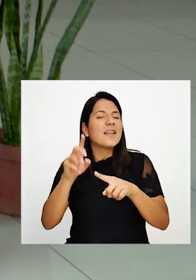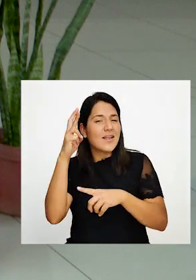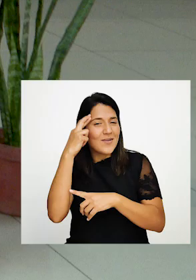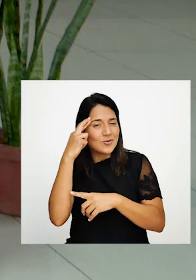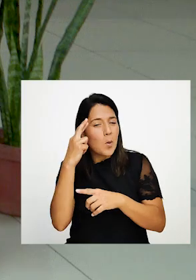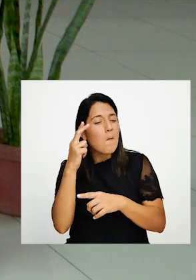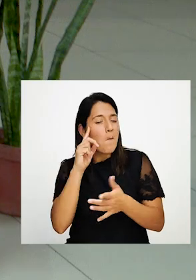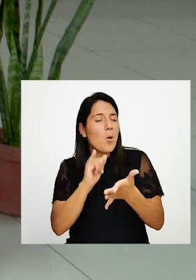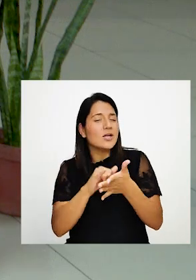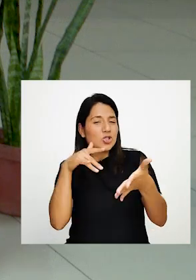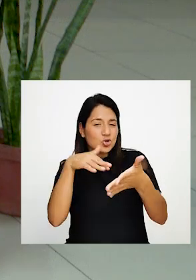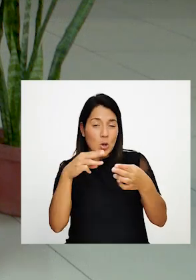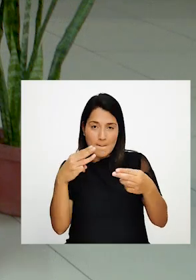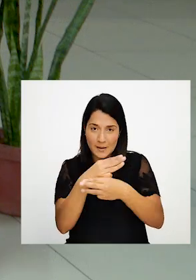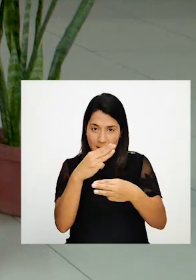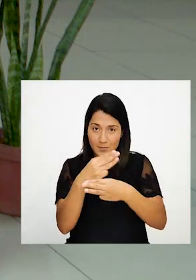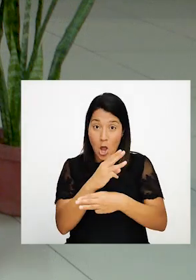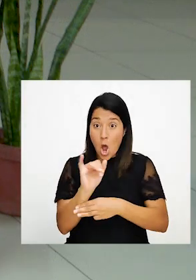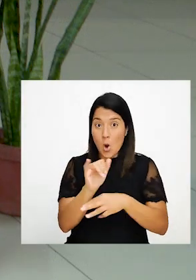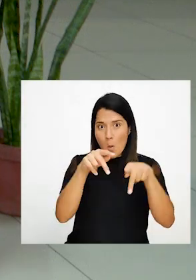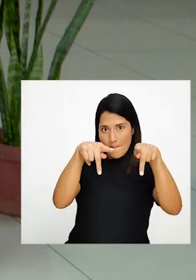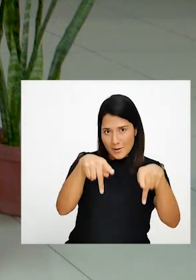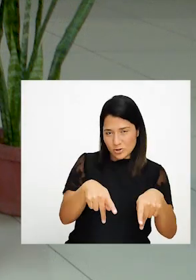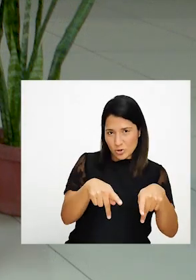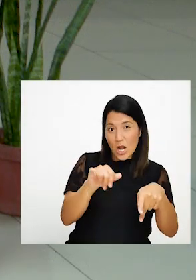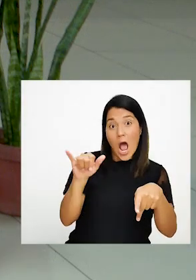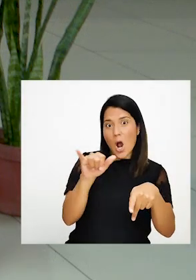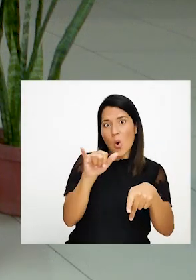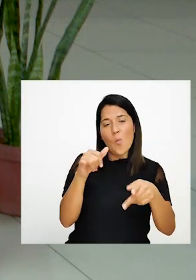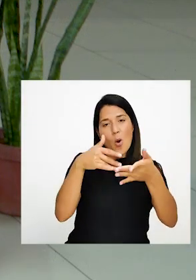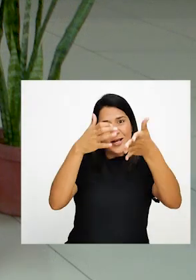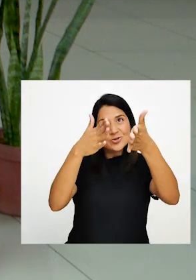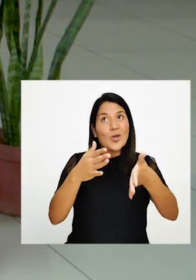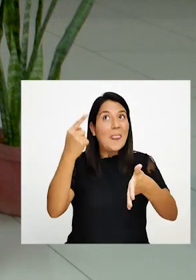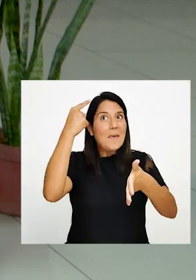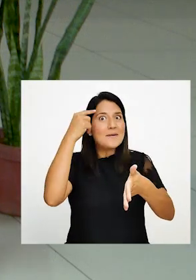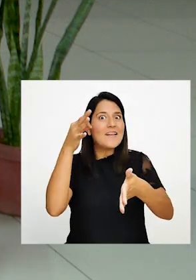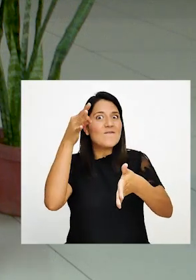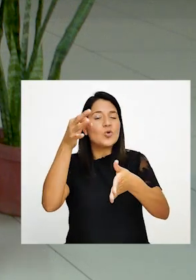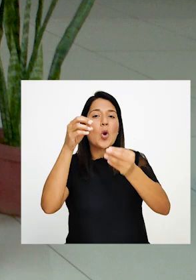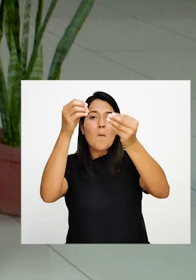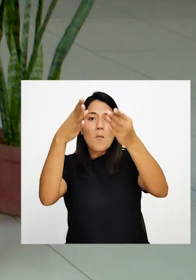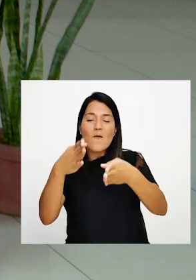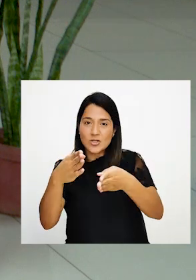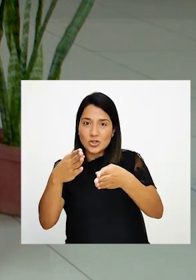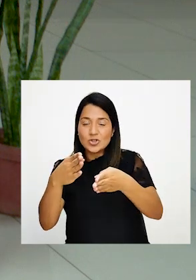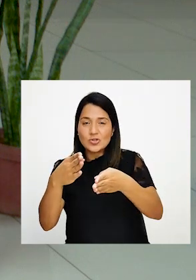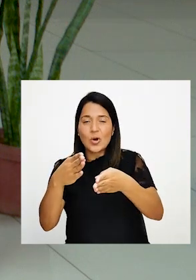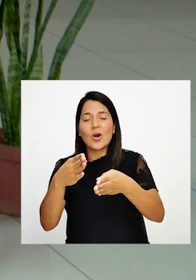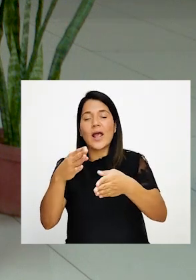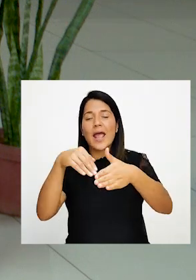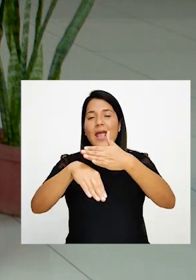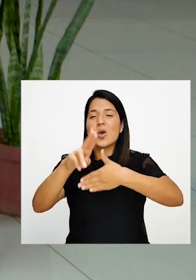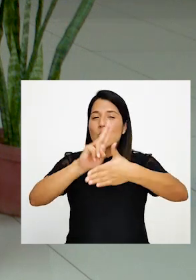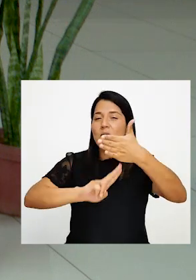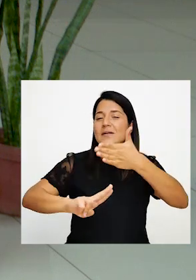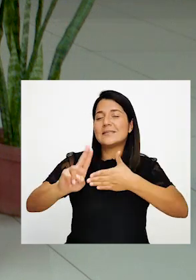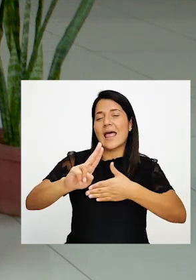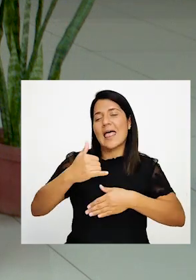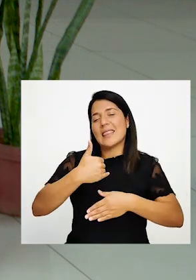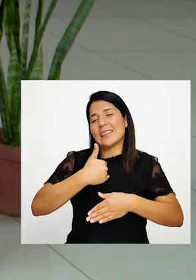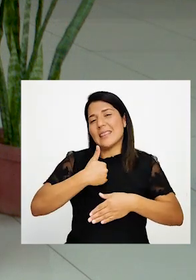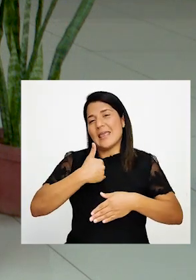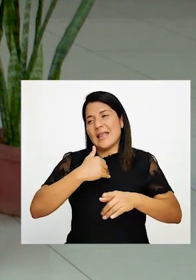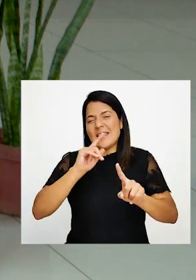como persona o como estudiante, uno que se proyecta para una carrera en la universidad, pues tiene muchas variables que le van a influir en